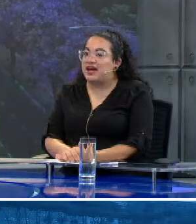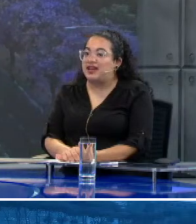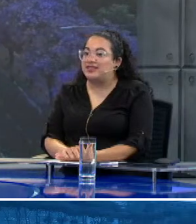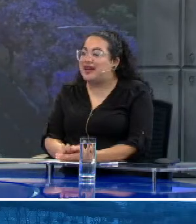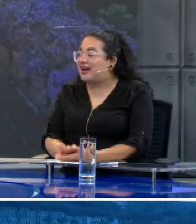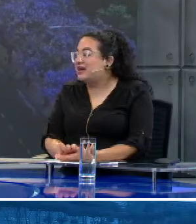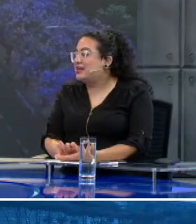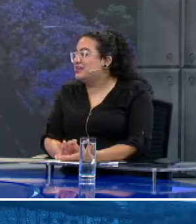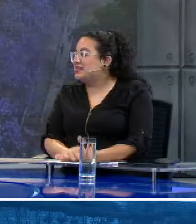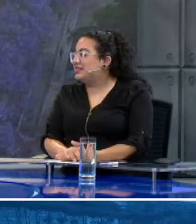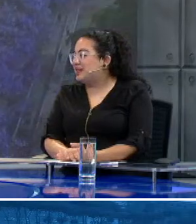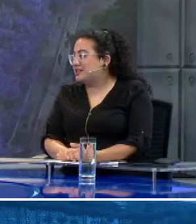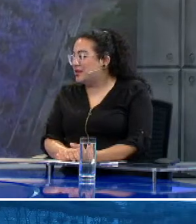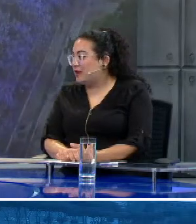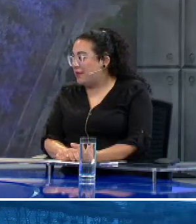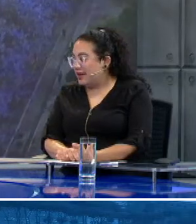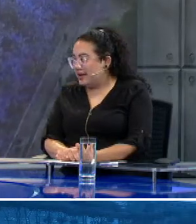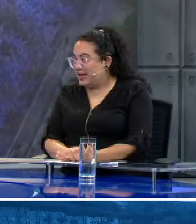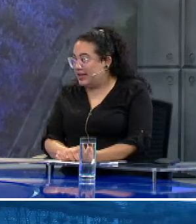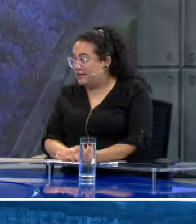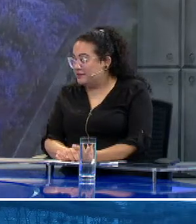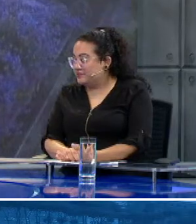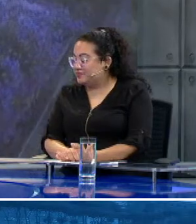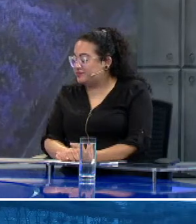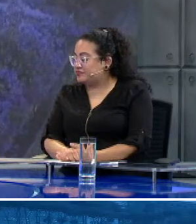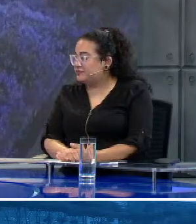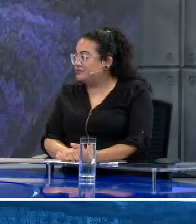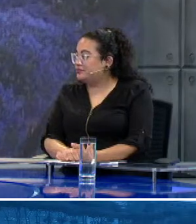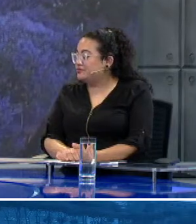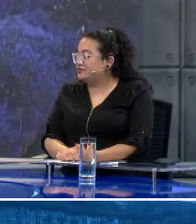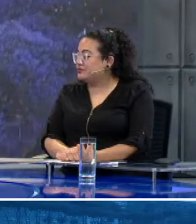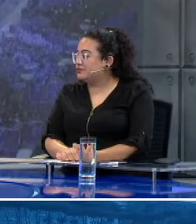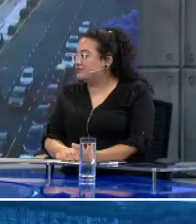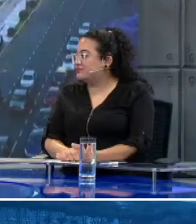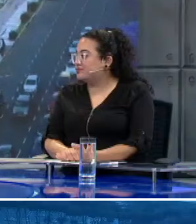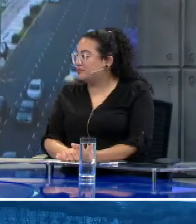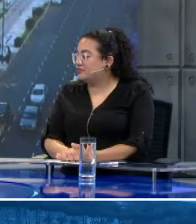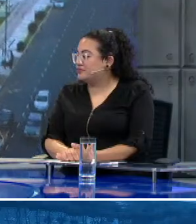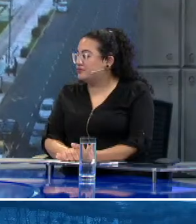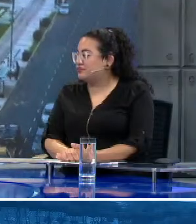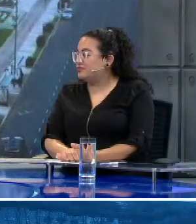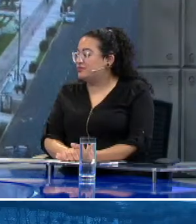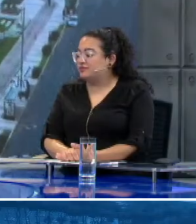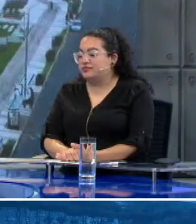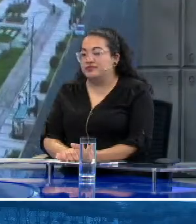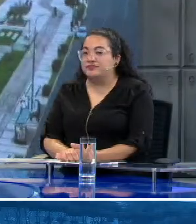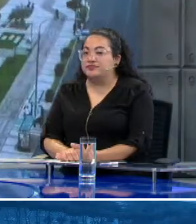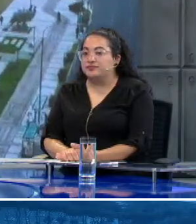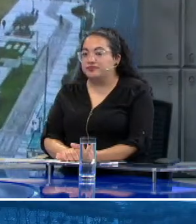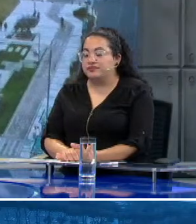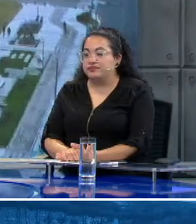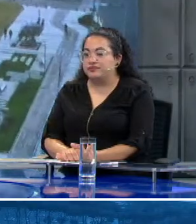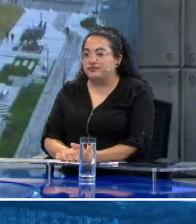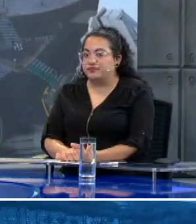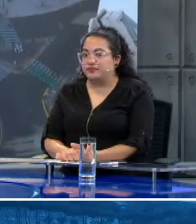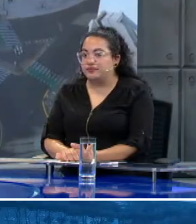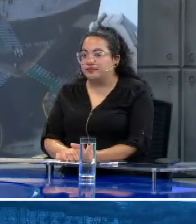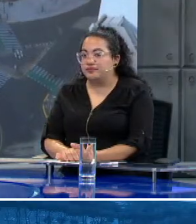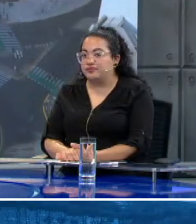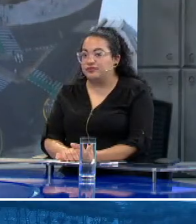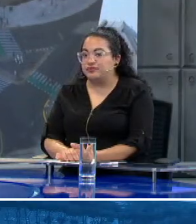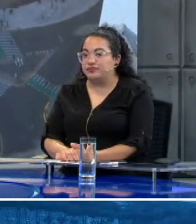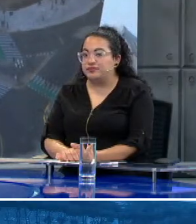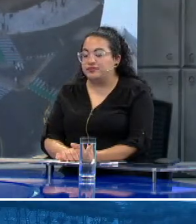ya está sin reservas para nada. Exactamente, no es fácil llegar hasta ahí, hay mucha gente que se está acercando, hay